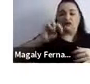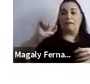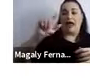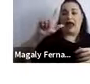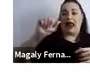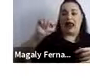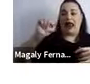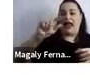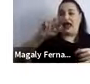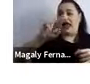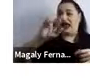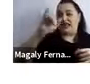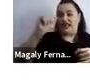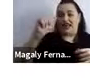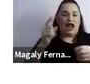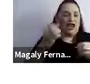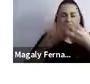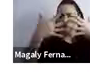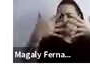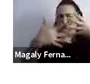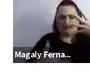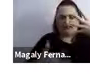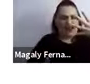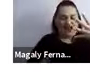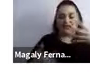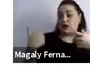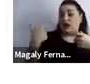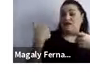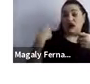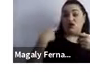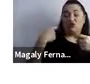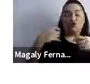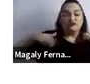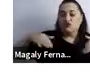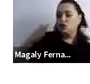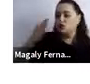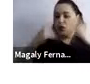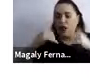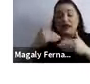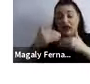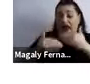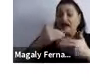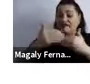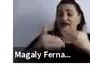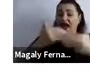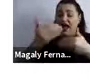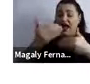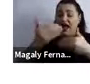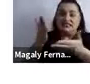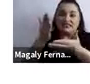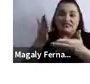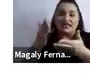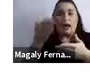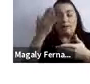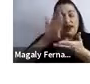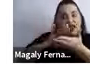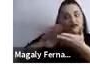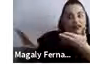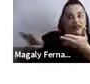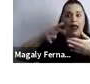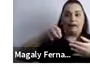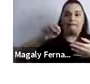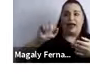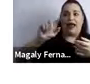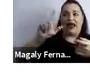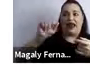otras. Había todavía coberturas vacunales no muy altas. Se había avanzado en ciertas erradicaciones, como la malaria. Estábamos